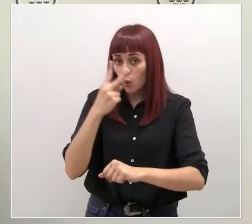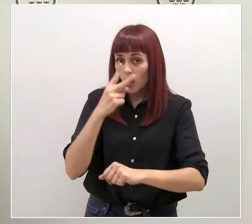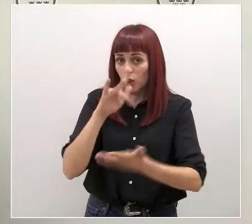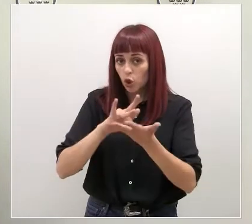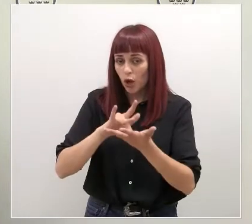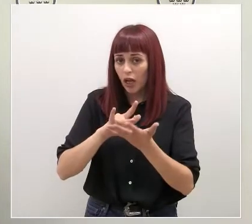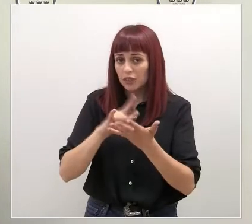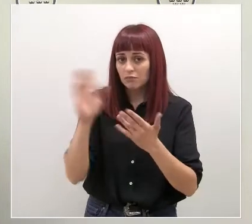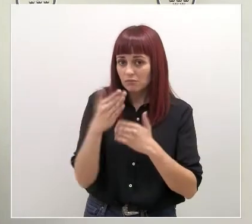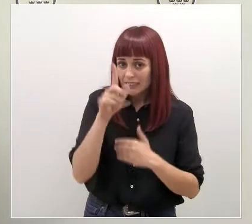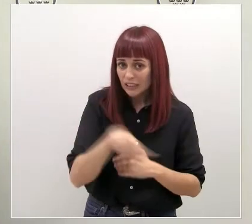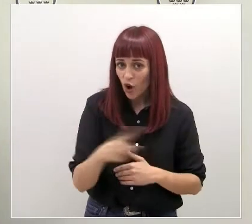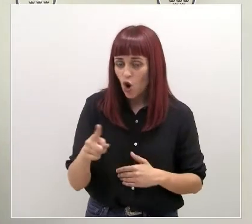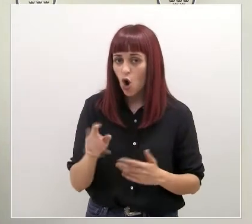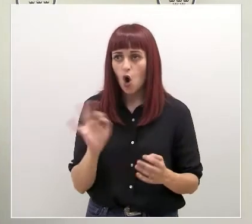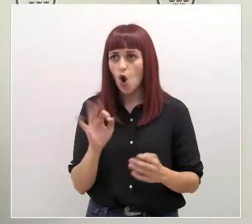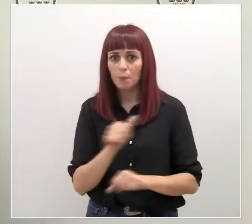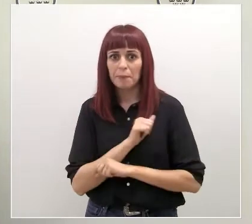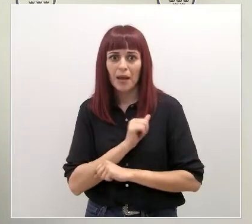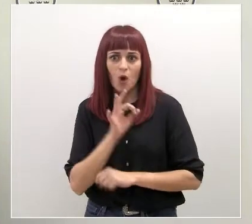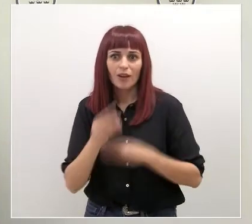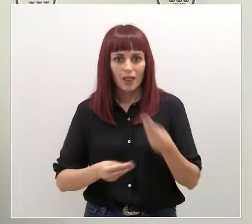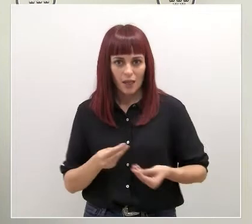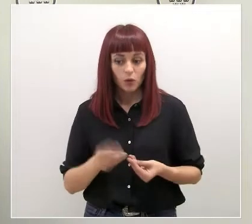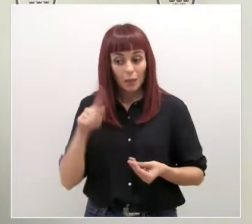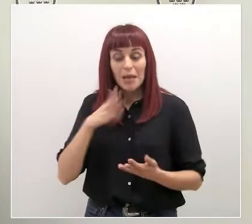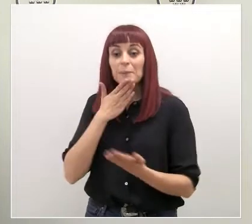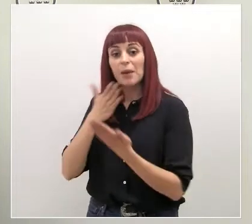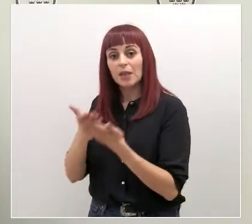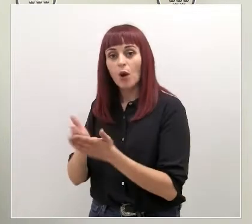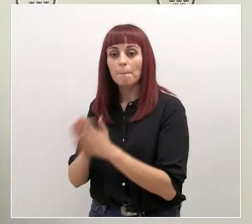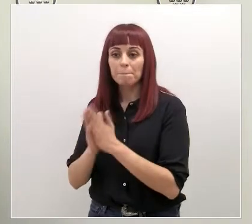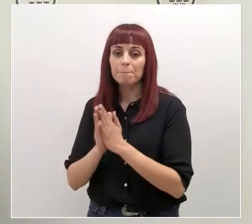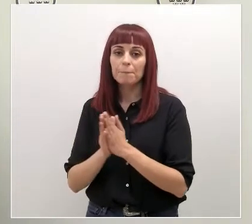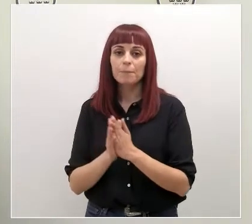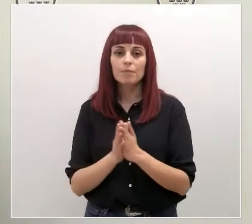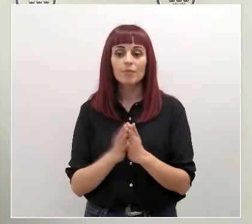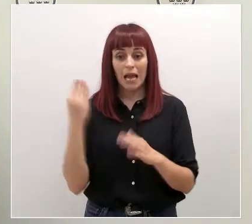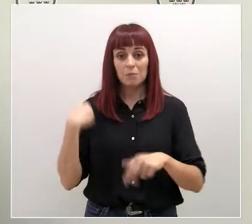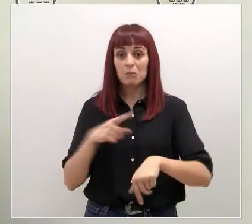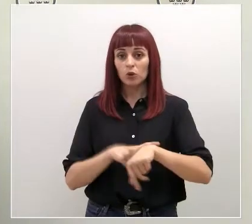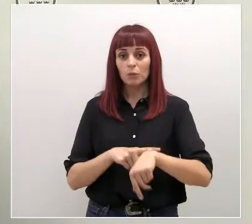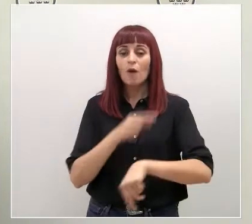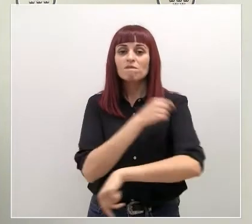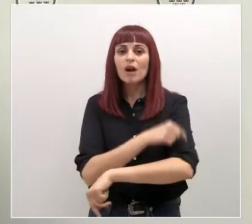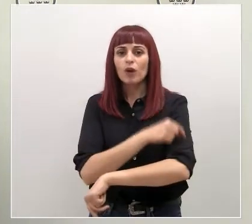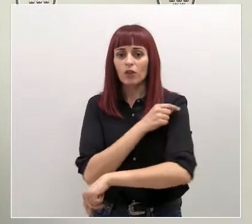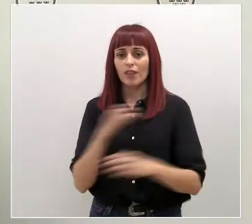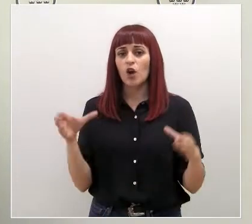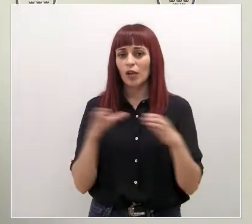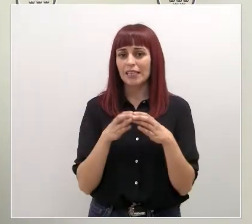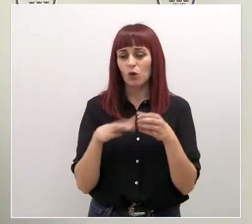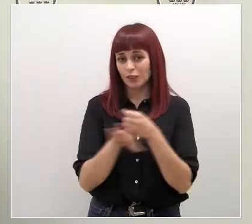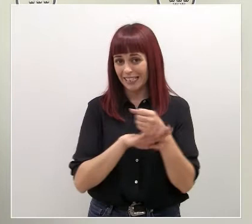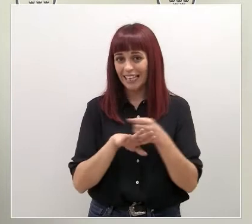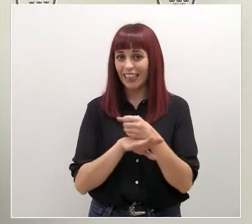dosis en las personas que ya la han recibido y además solicitamos que se pudiera incluir de forma paralela la vacunación de colectivos